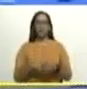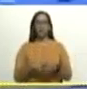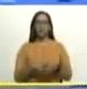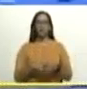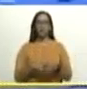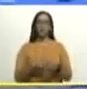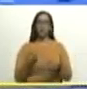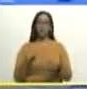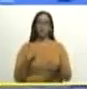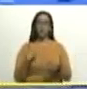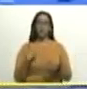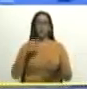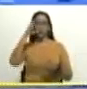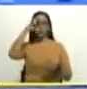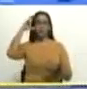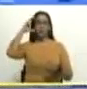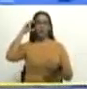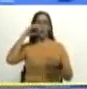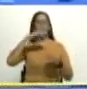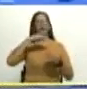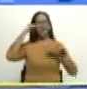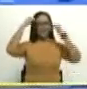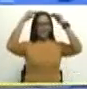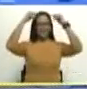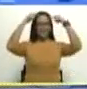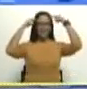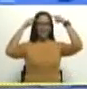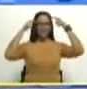yo que fui canciller del comandante Chávez,